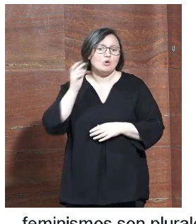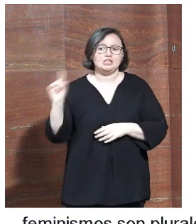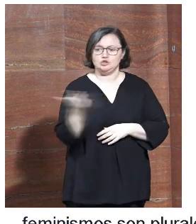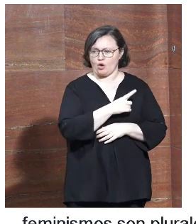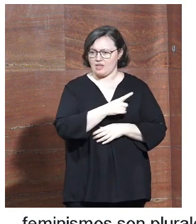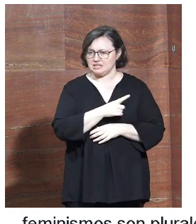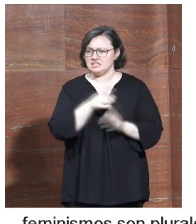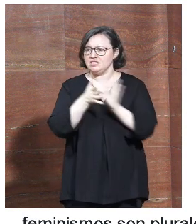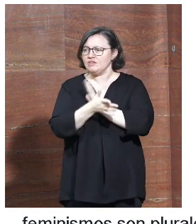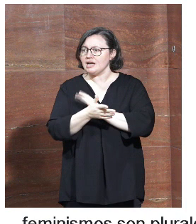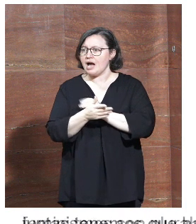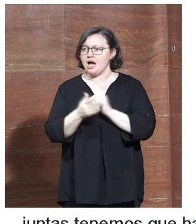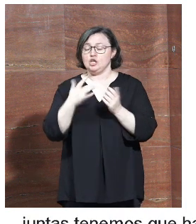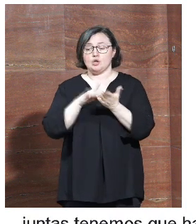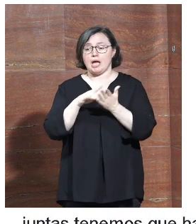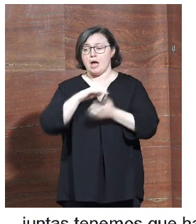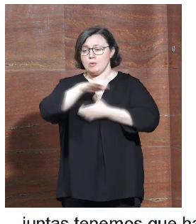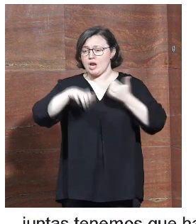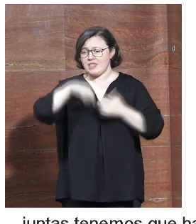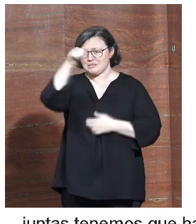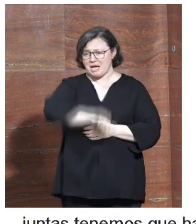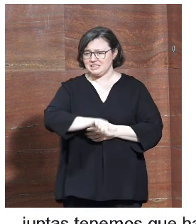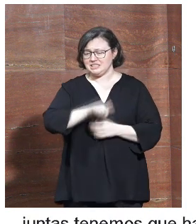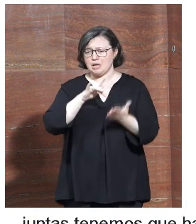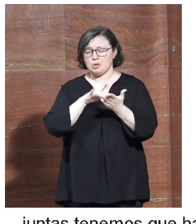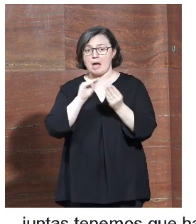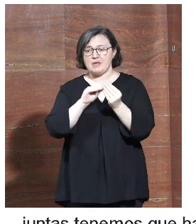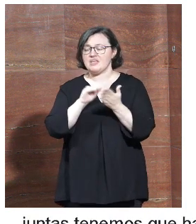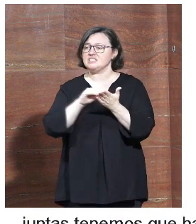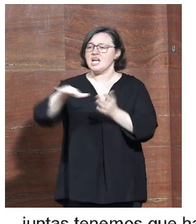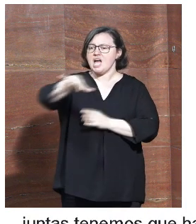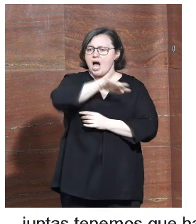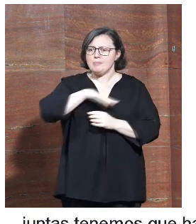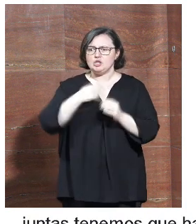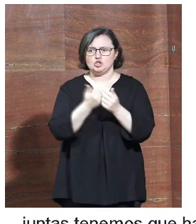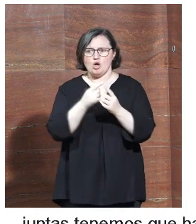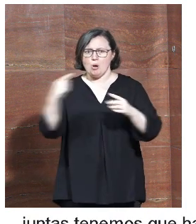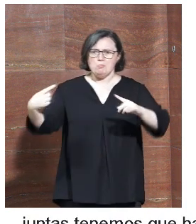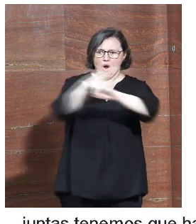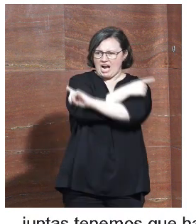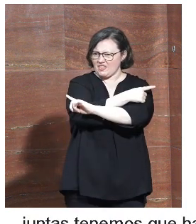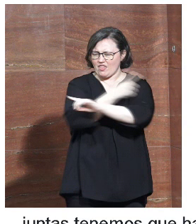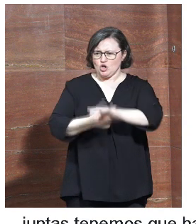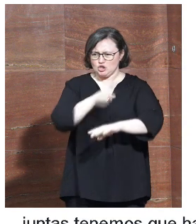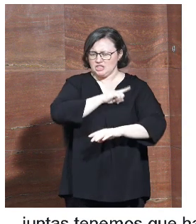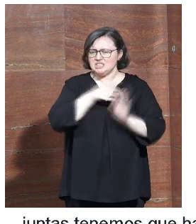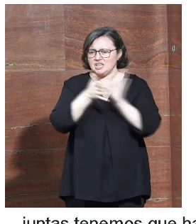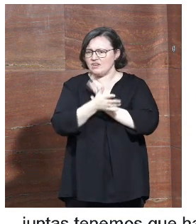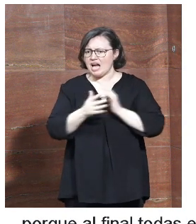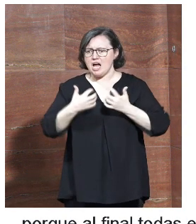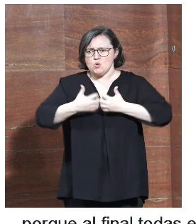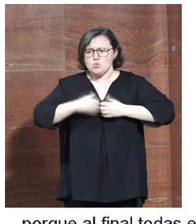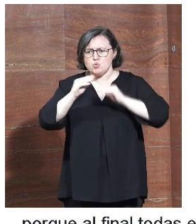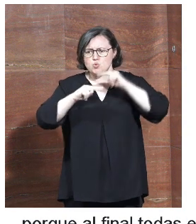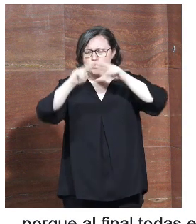estamos recibiendo violencias machistas, sobre todo cuando estás más en ámbitos masculinizados como es el urbanismo y la movilidad. Y de aquí pues también se acaba el grupito,